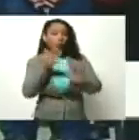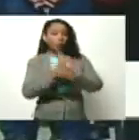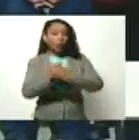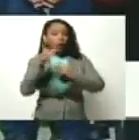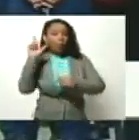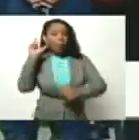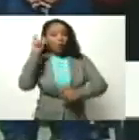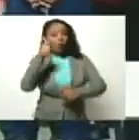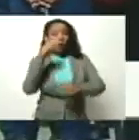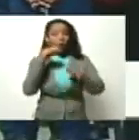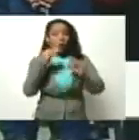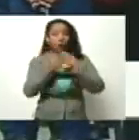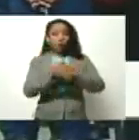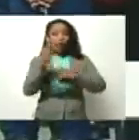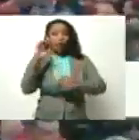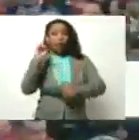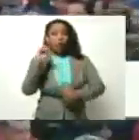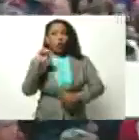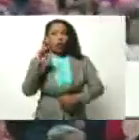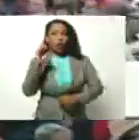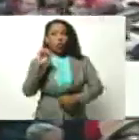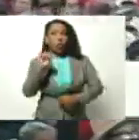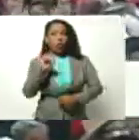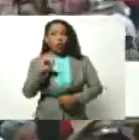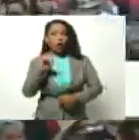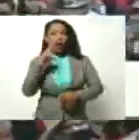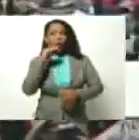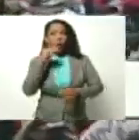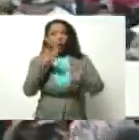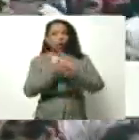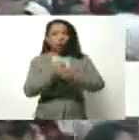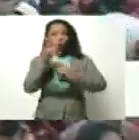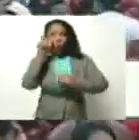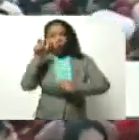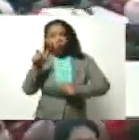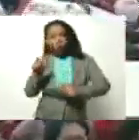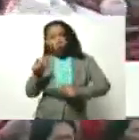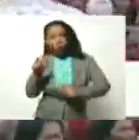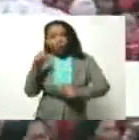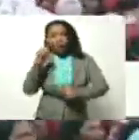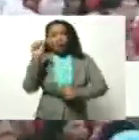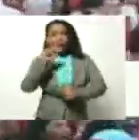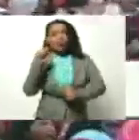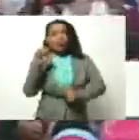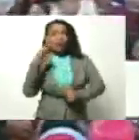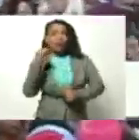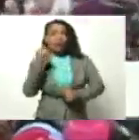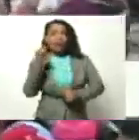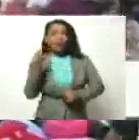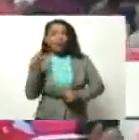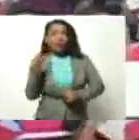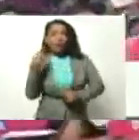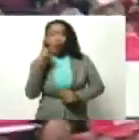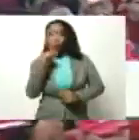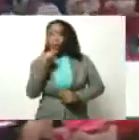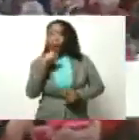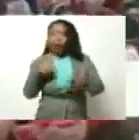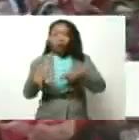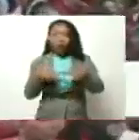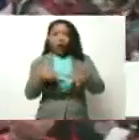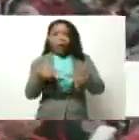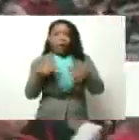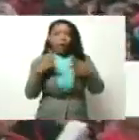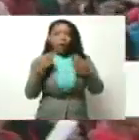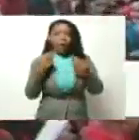hablamos de rondón hablamos de mellado hablamos de cedeño hablamos de y aquí no hay espacio para